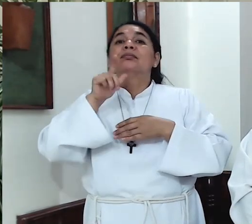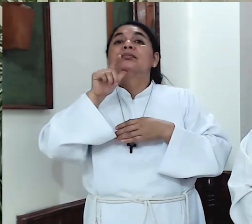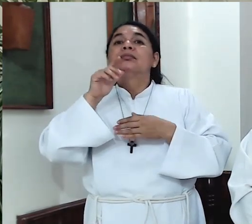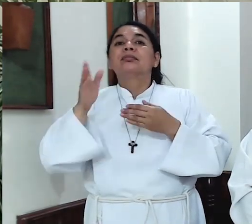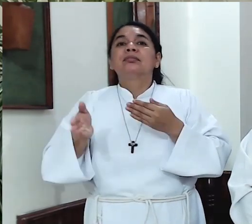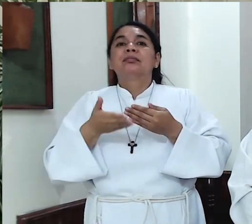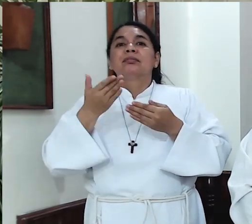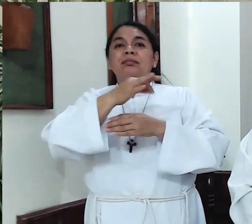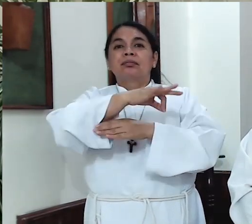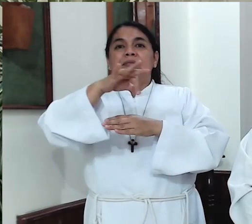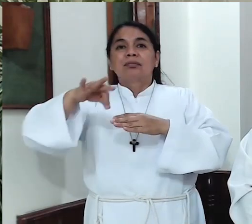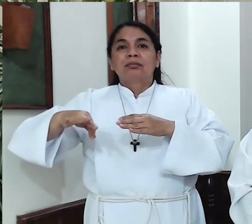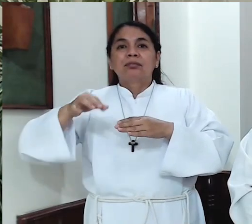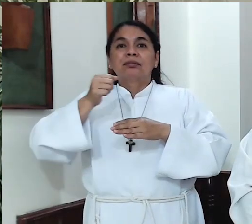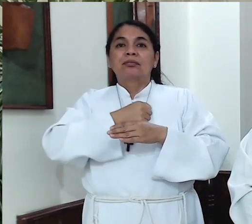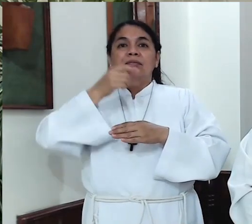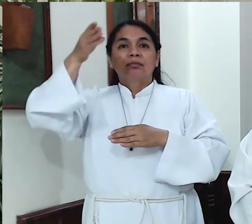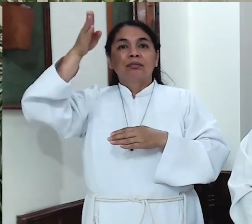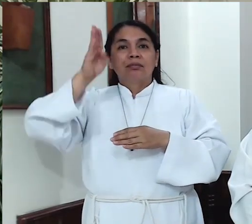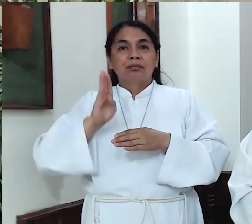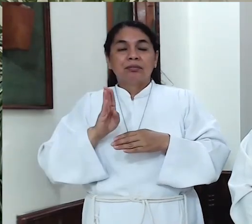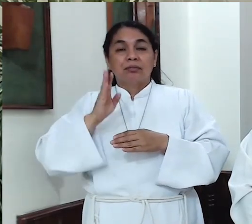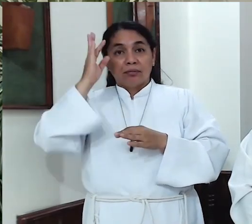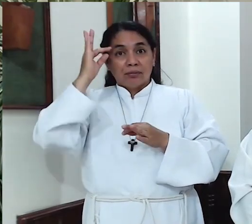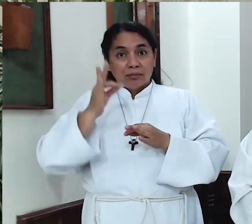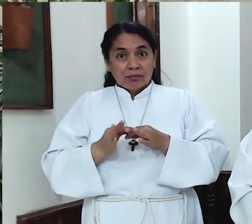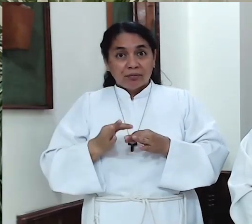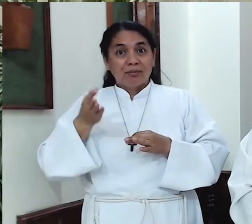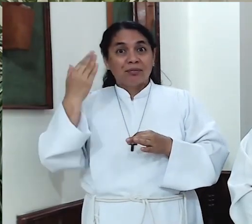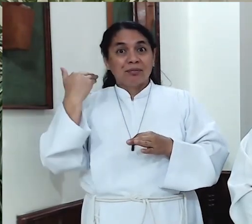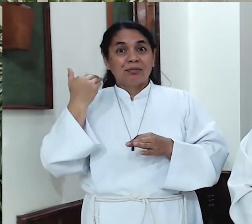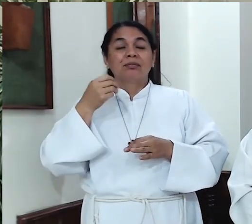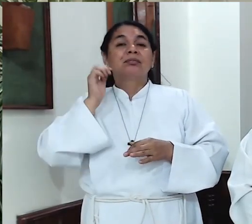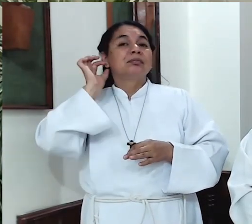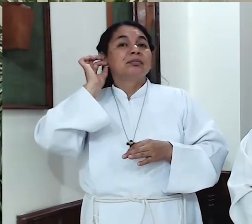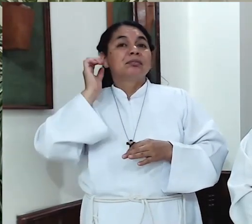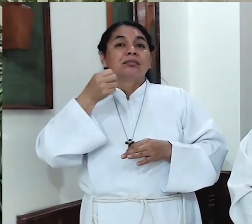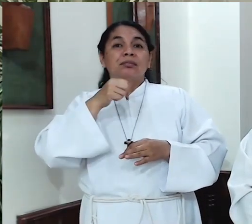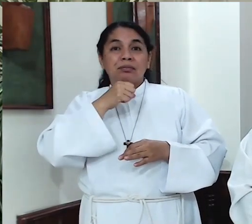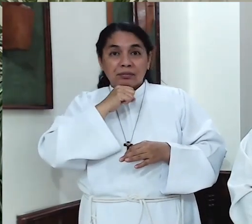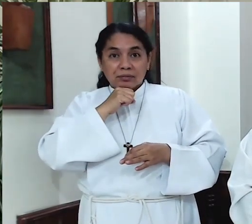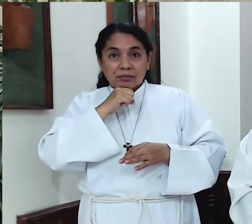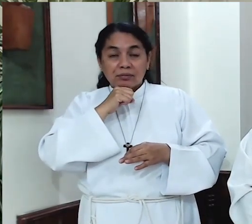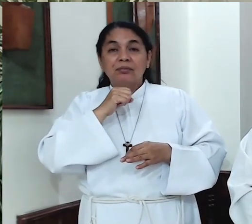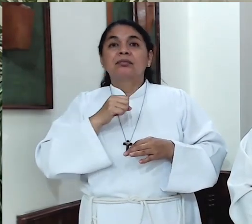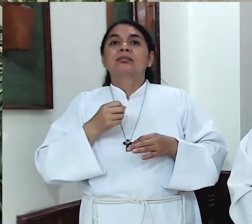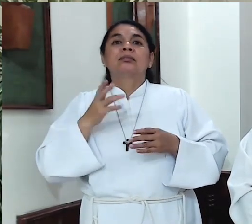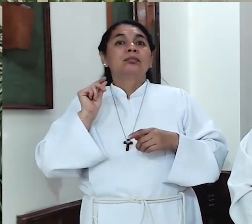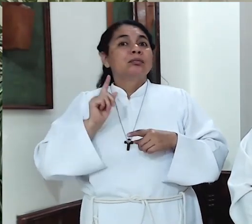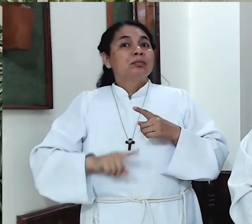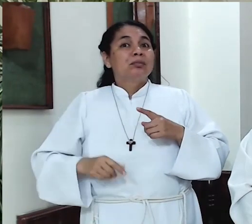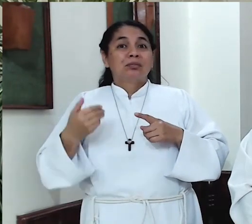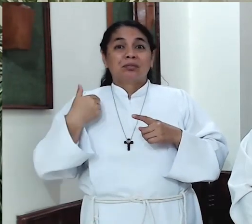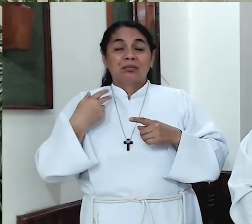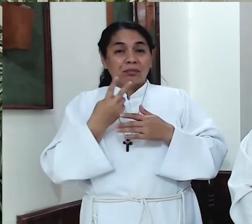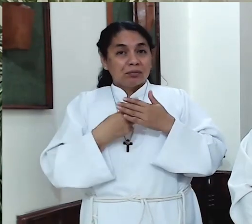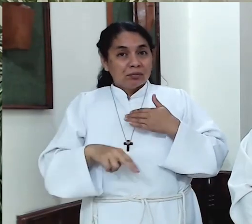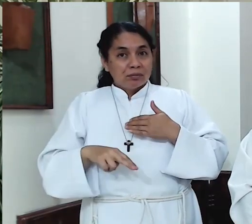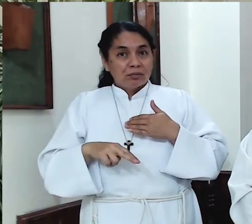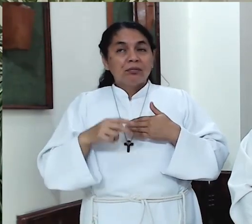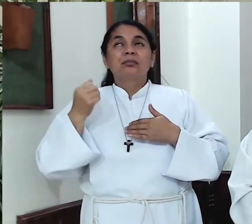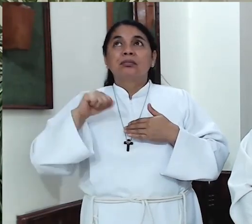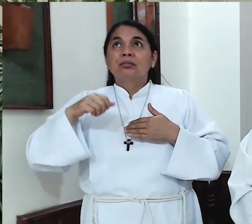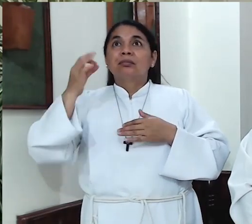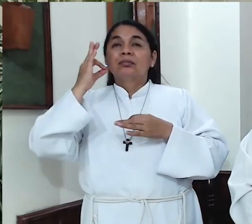Dios. Por su fe, Sara, aun siendo estéril y a pesar de su avanzada edad, pudo concebir un